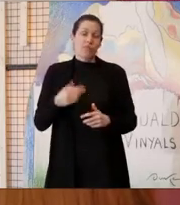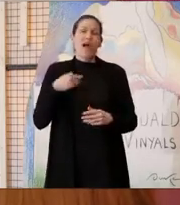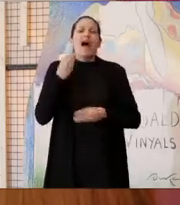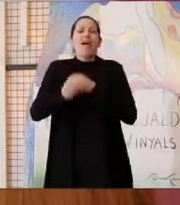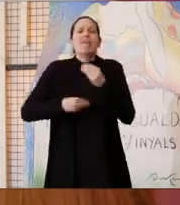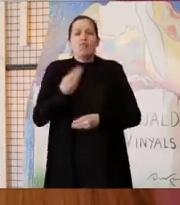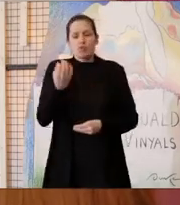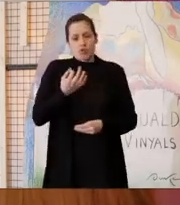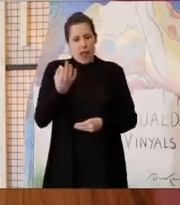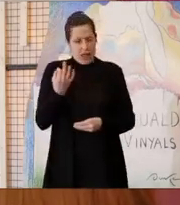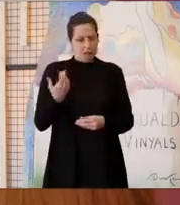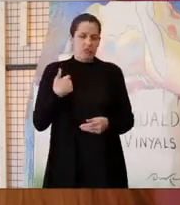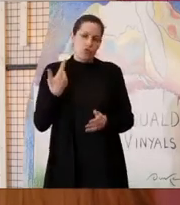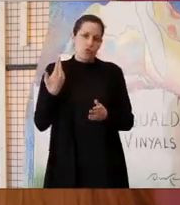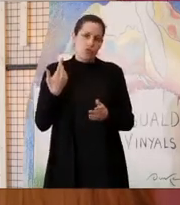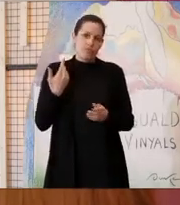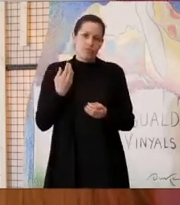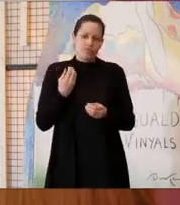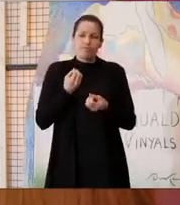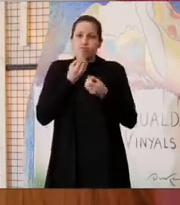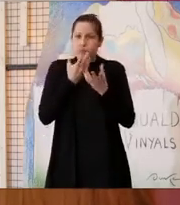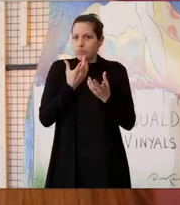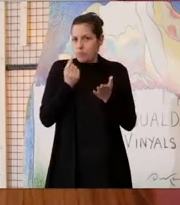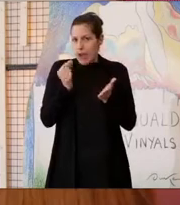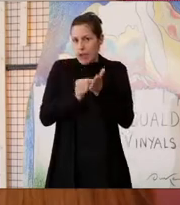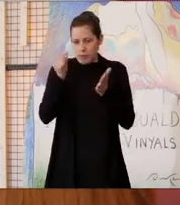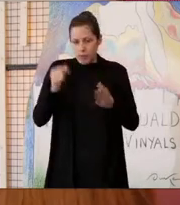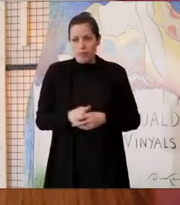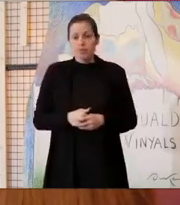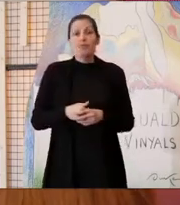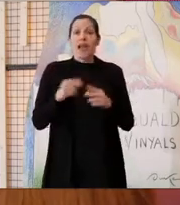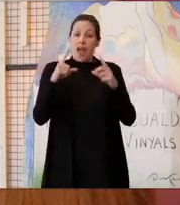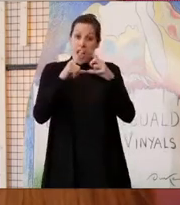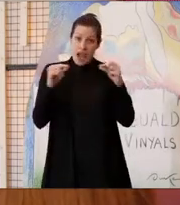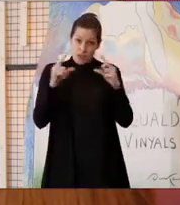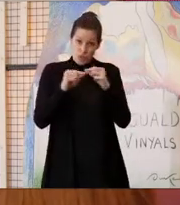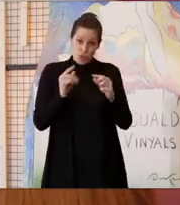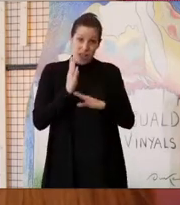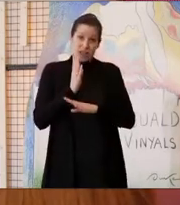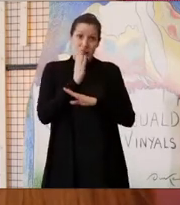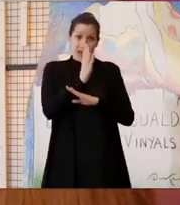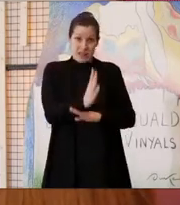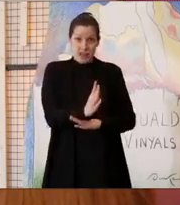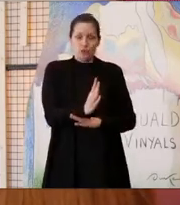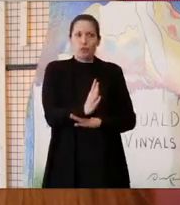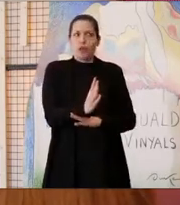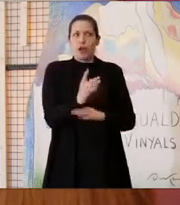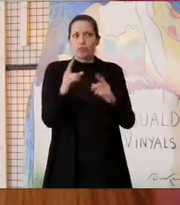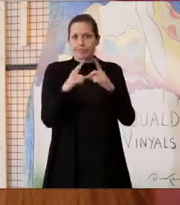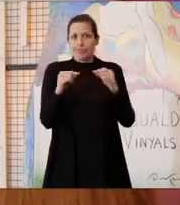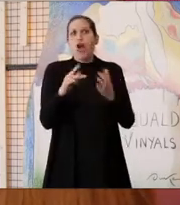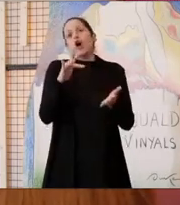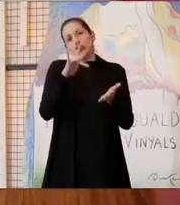lo que hemos hecho en Asturias esta legislatura con todo lo que la interrupción de la pandemia y todas las dificultades